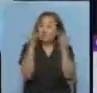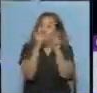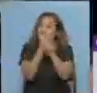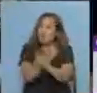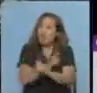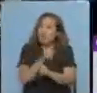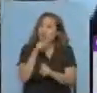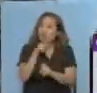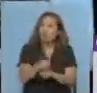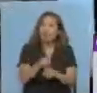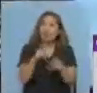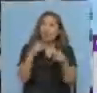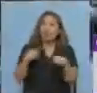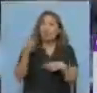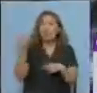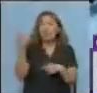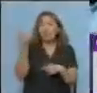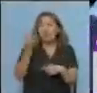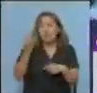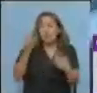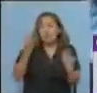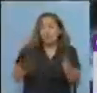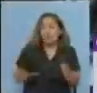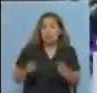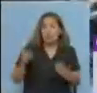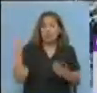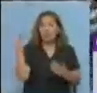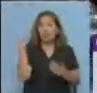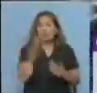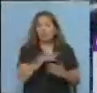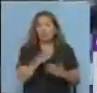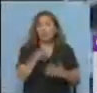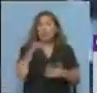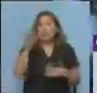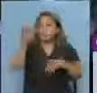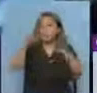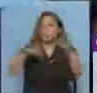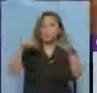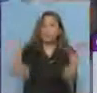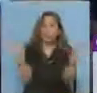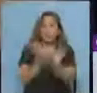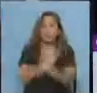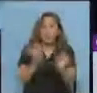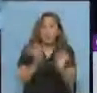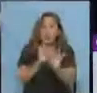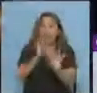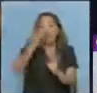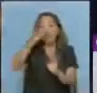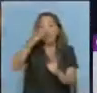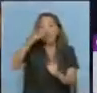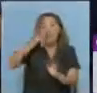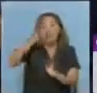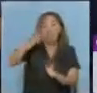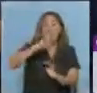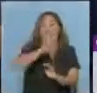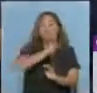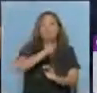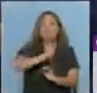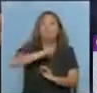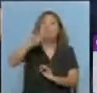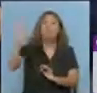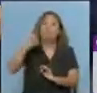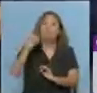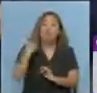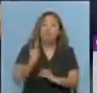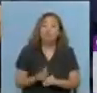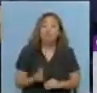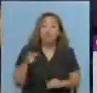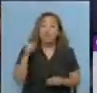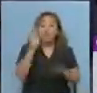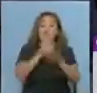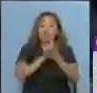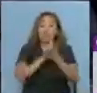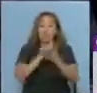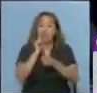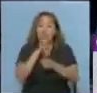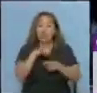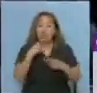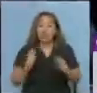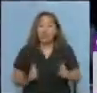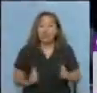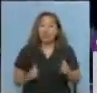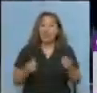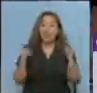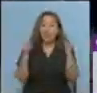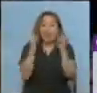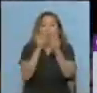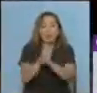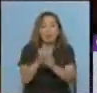son particularmente nuestros, no nos citaron. Y después denunciando esta situación que se